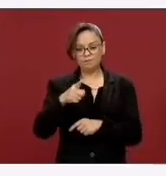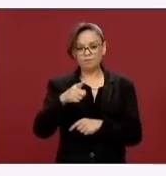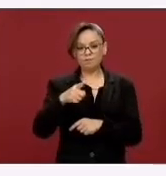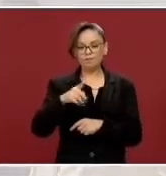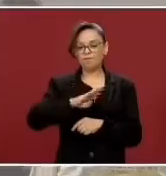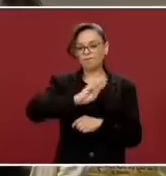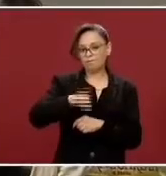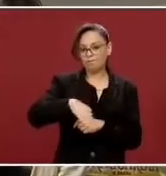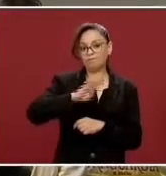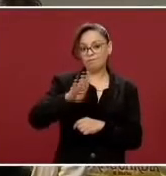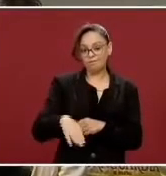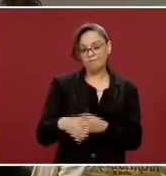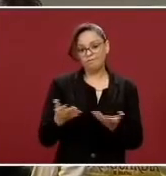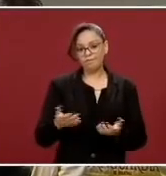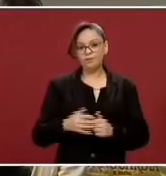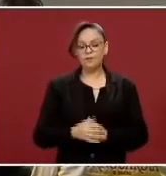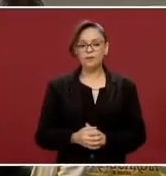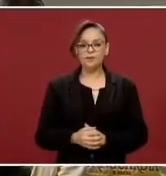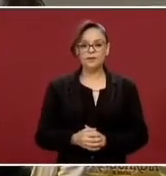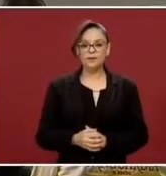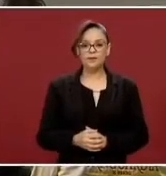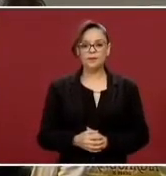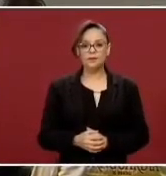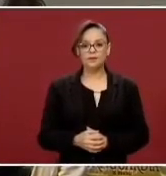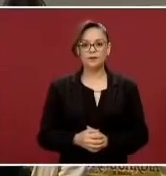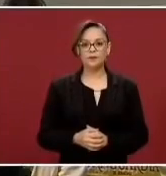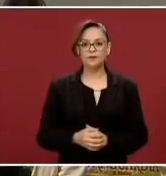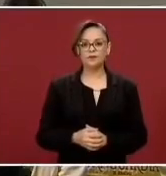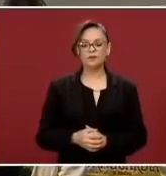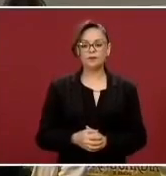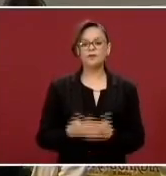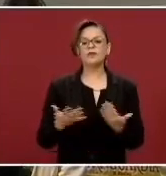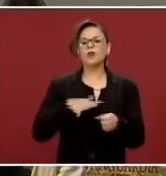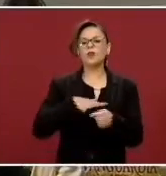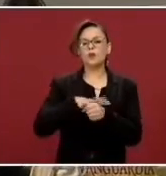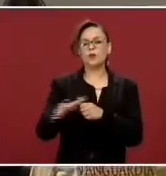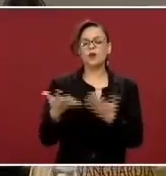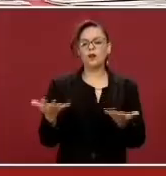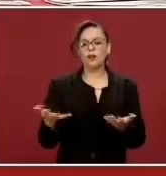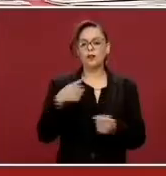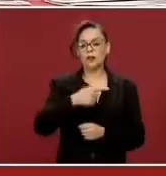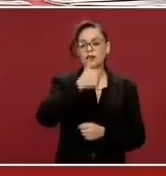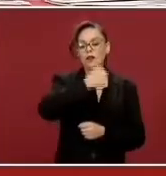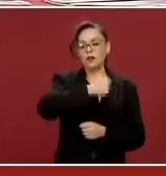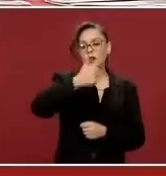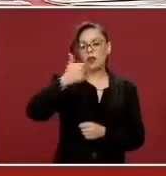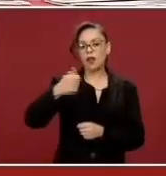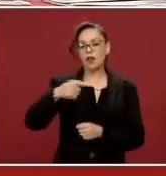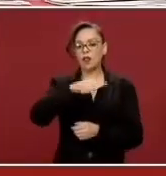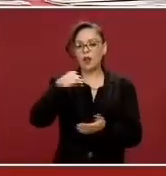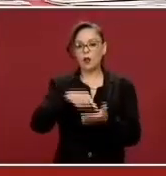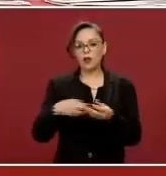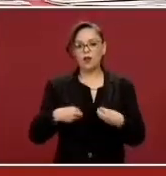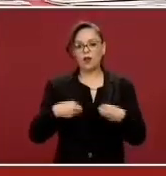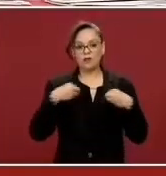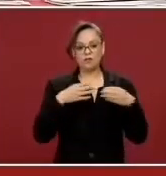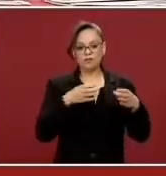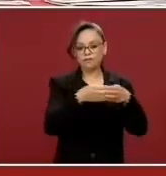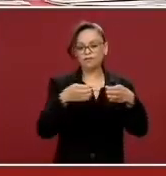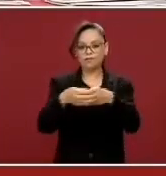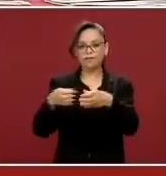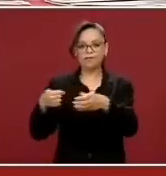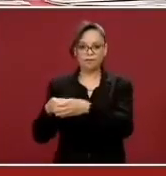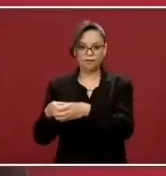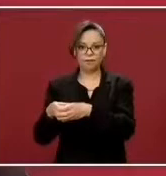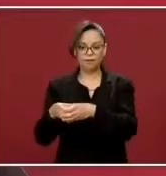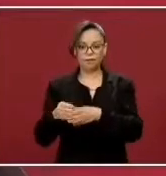personas que desafortunadamente fallecen, depende mucho de las características de cada población, y cuando existen poblaciones con